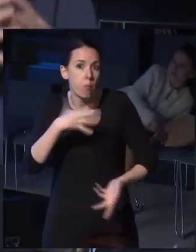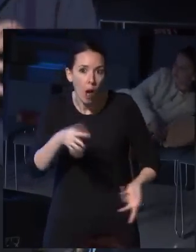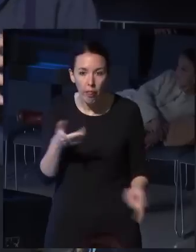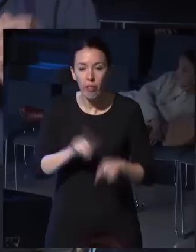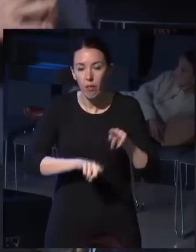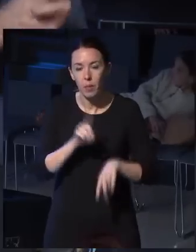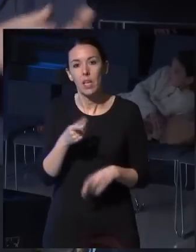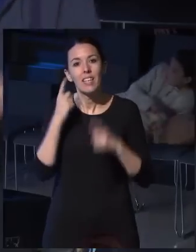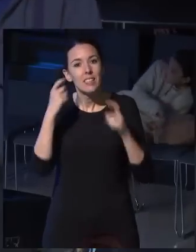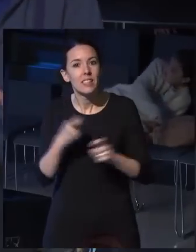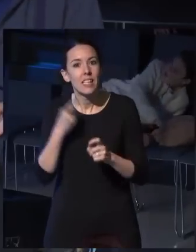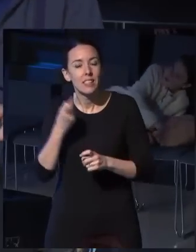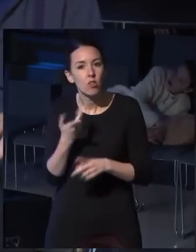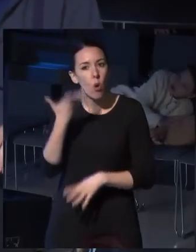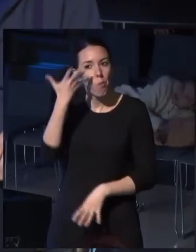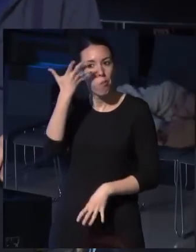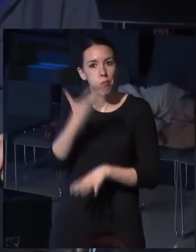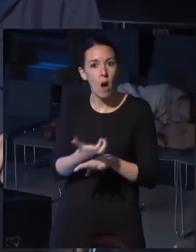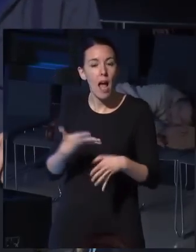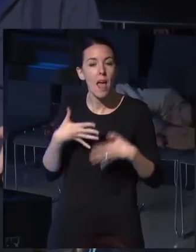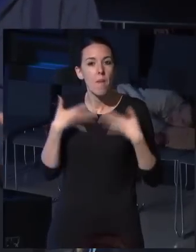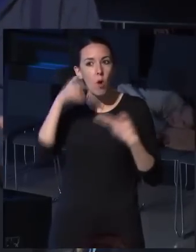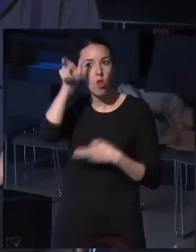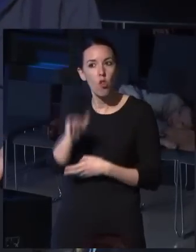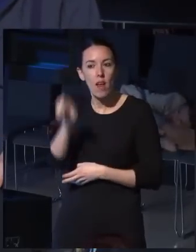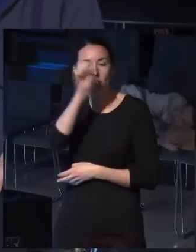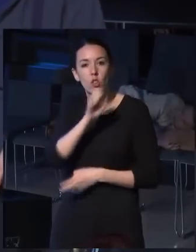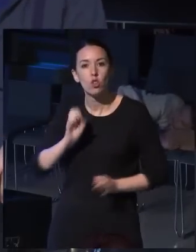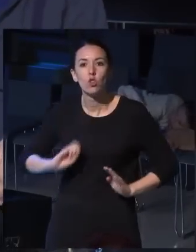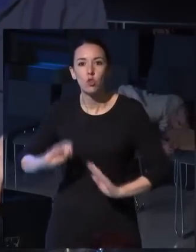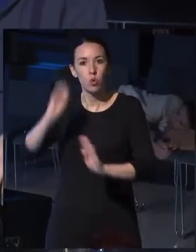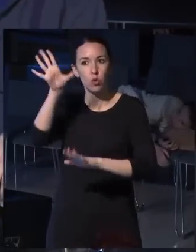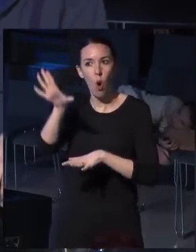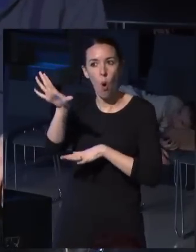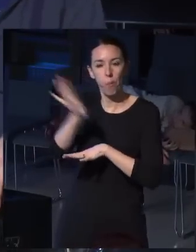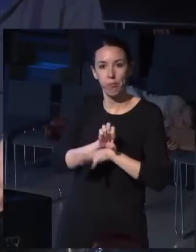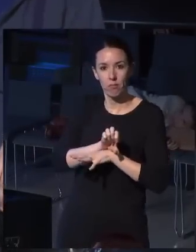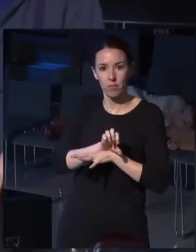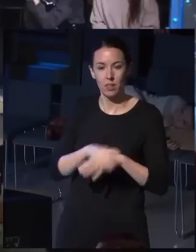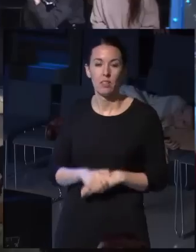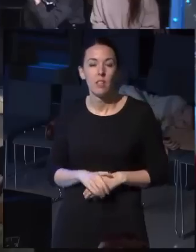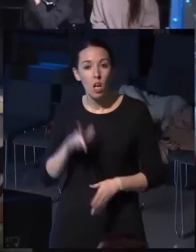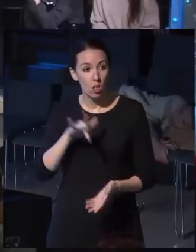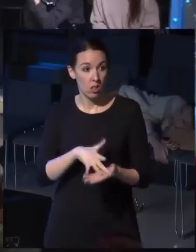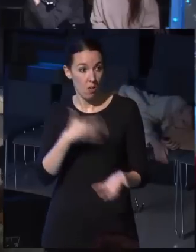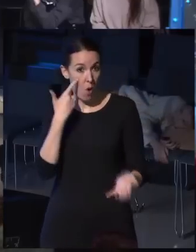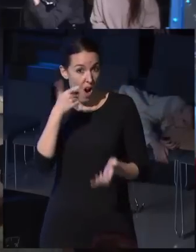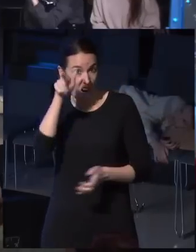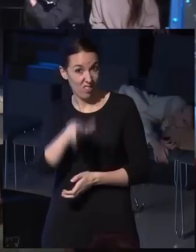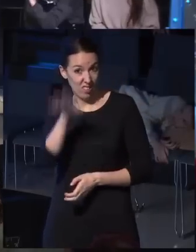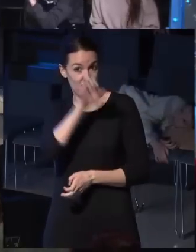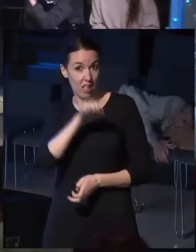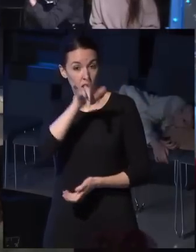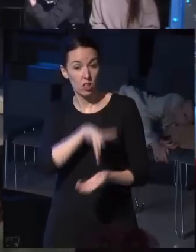intentar es captar la emoción del músico. Eso es lo que yo creo que pasa con los artistas, ¿no? O sea, tú